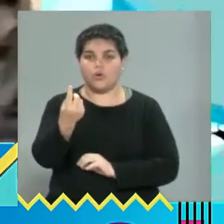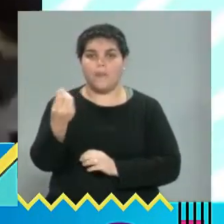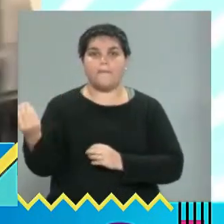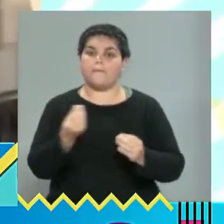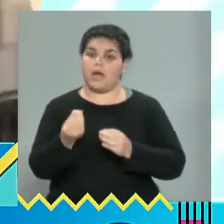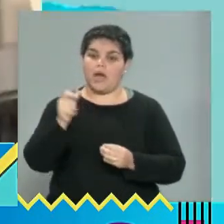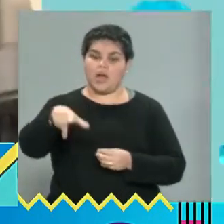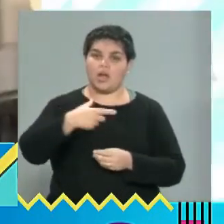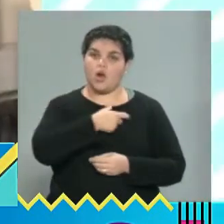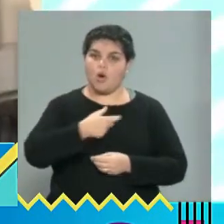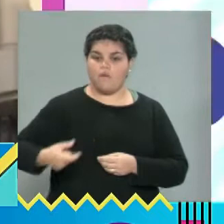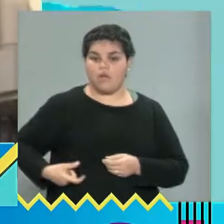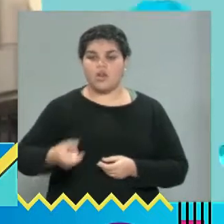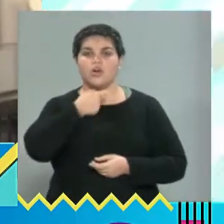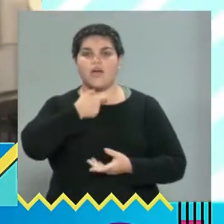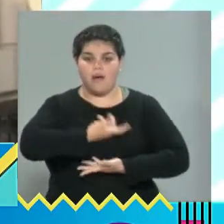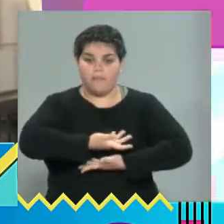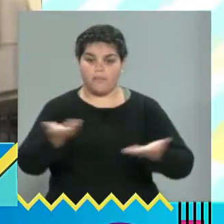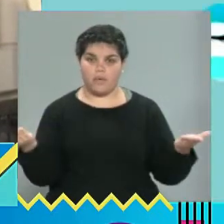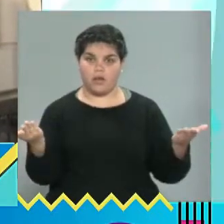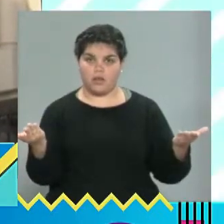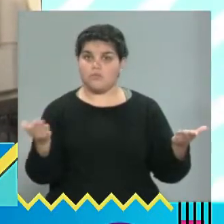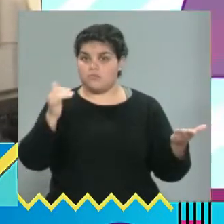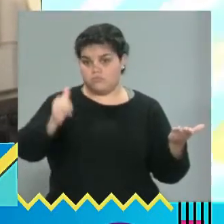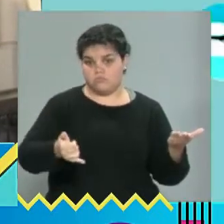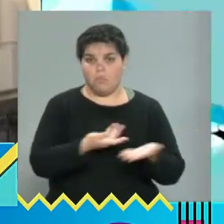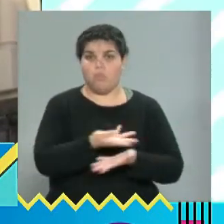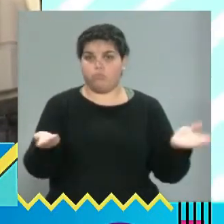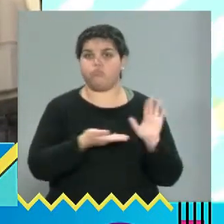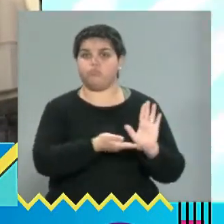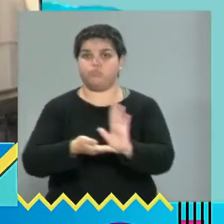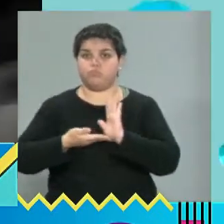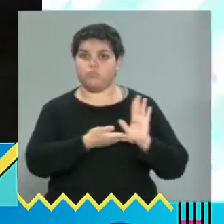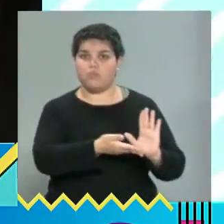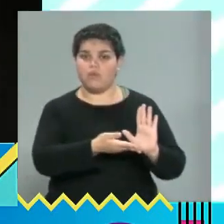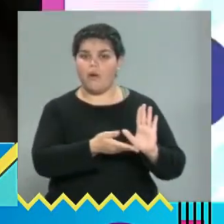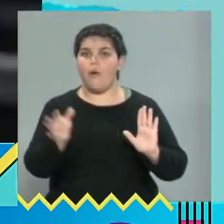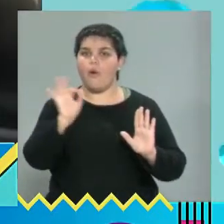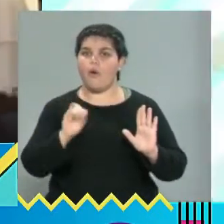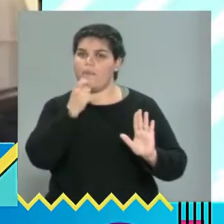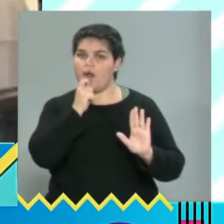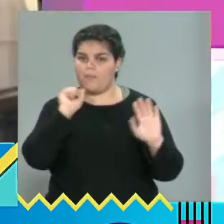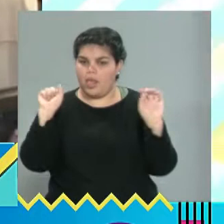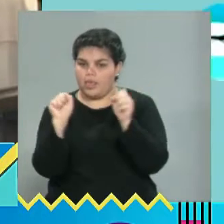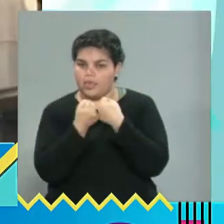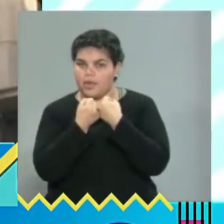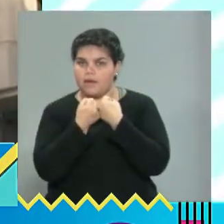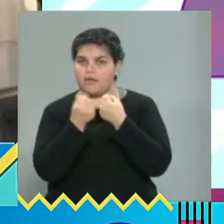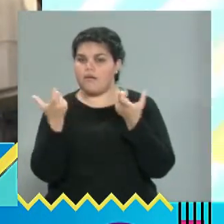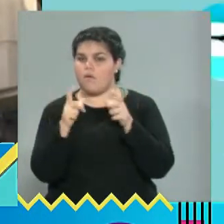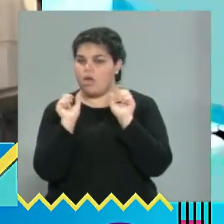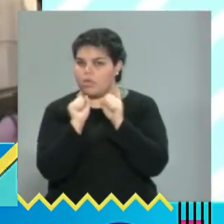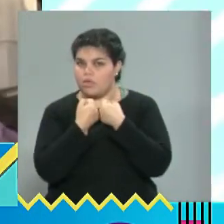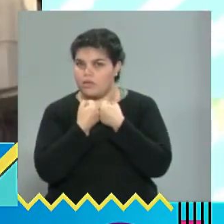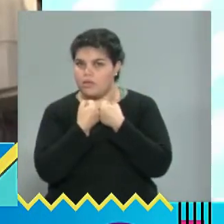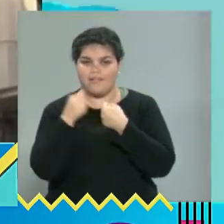mostrar estas reuniones, las muestran, si no se juntan a solas, escondidas. No tiene por qué alarmar esto, porque es